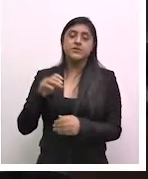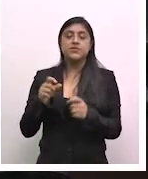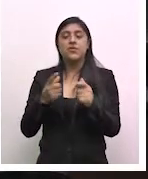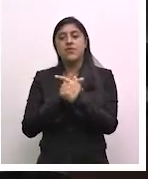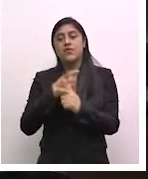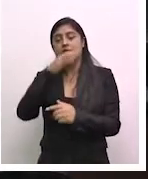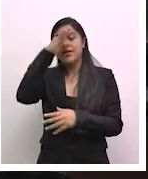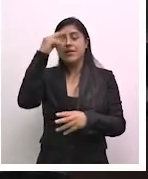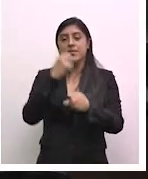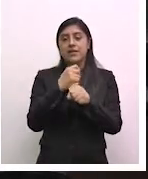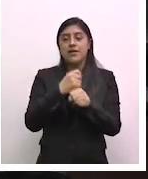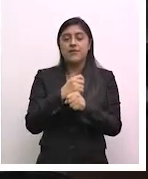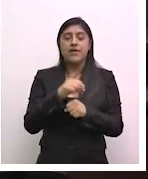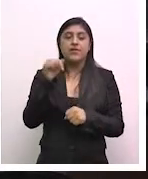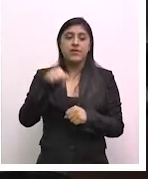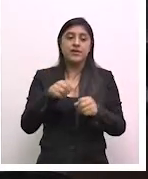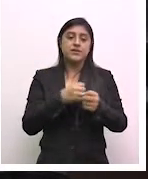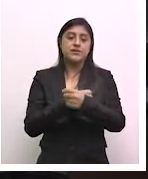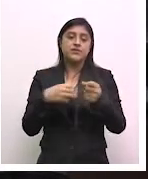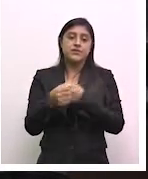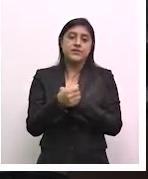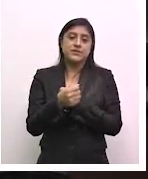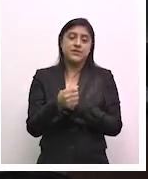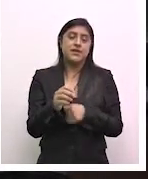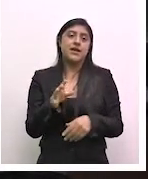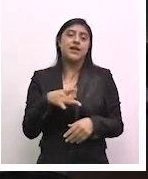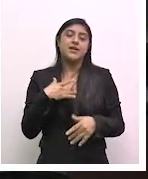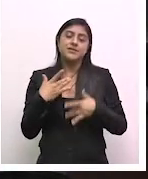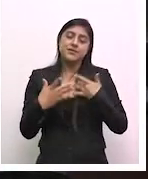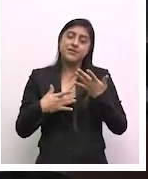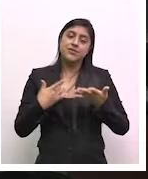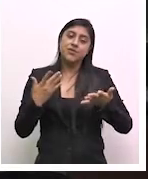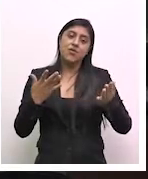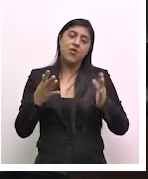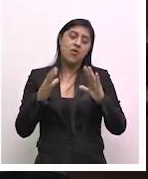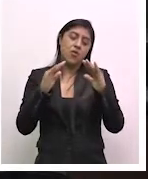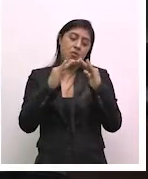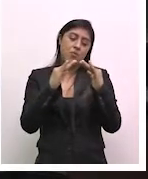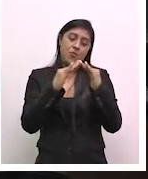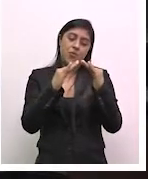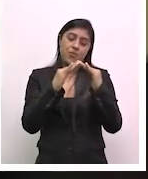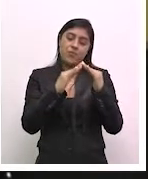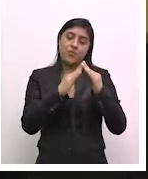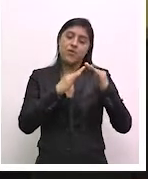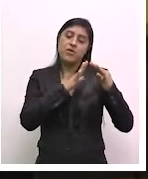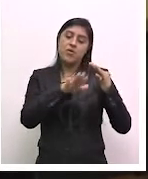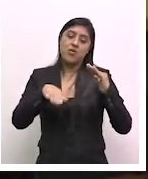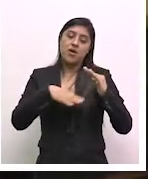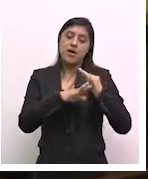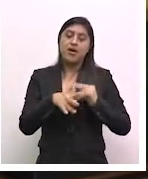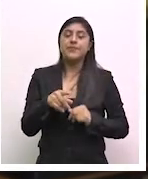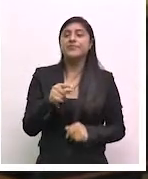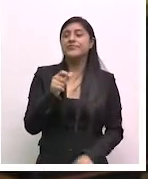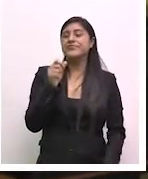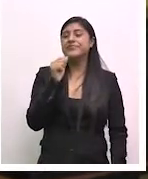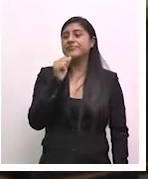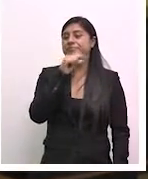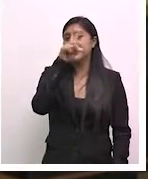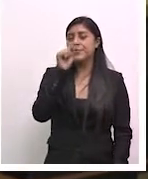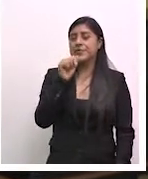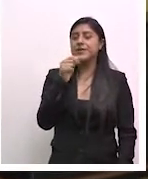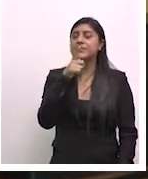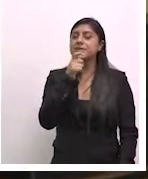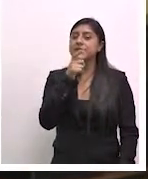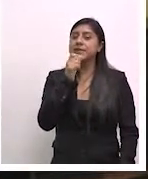un compromiso y una puntualidad con el trabajo esta oficina la considero mi hogar pero quienes son el motor